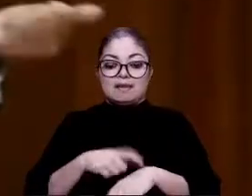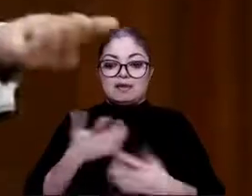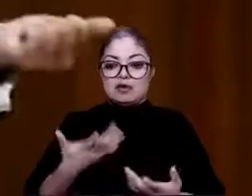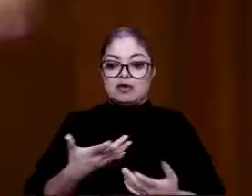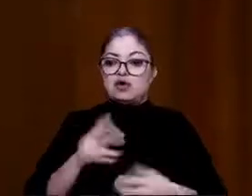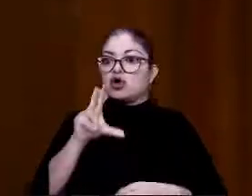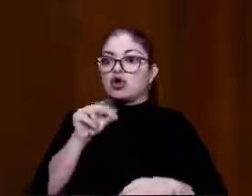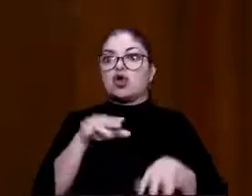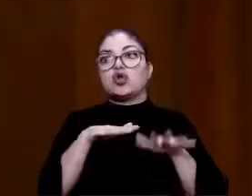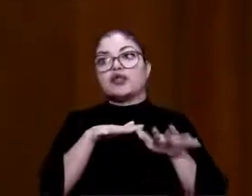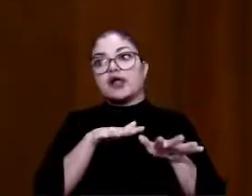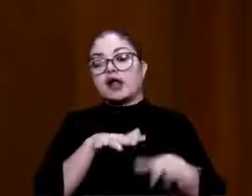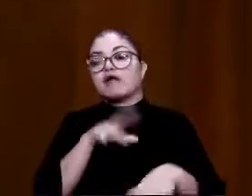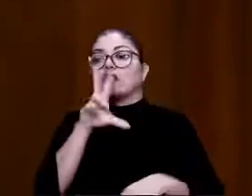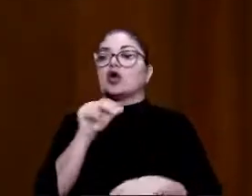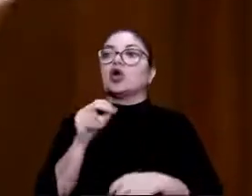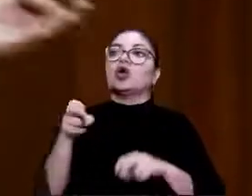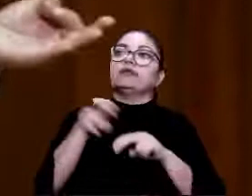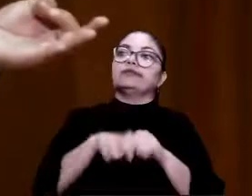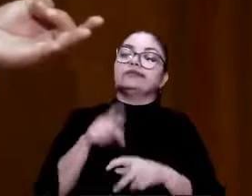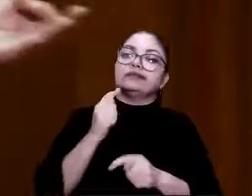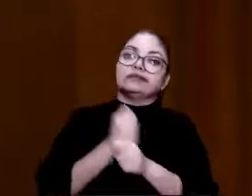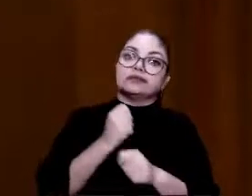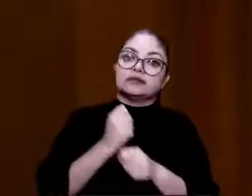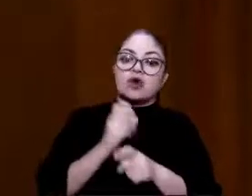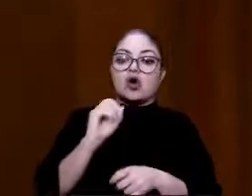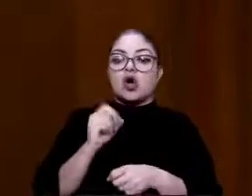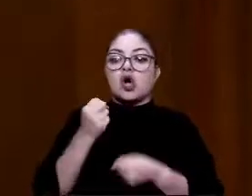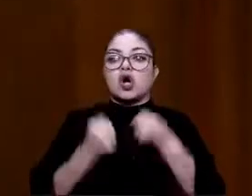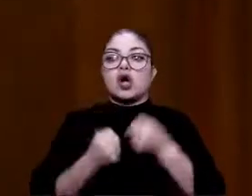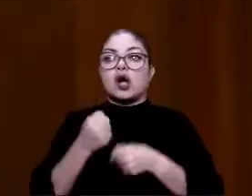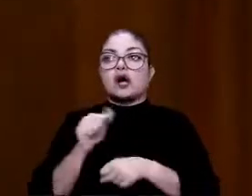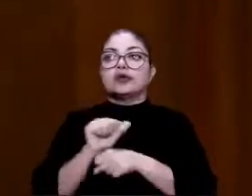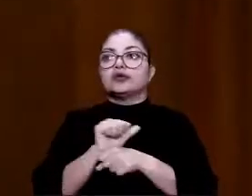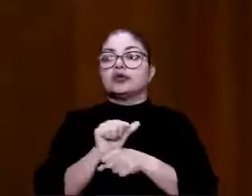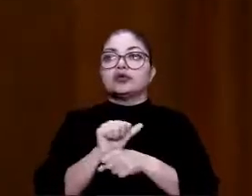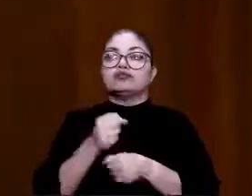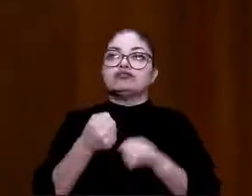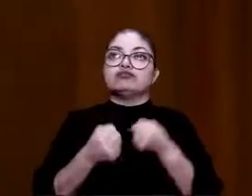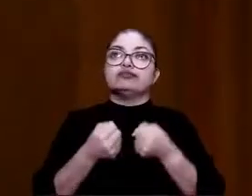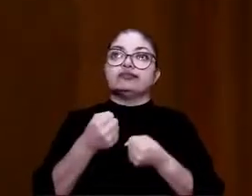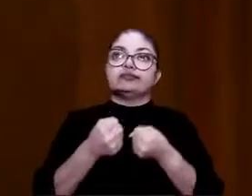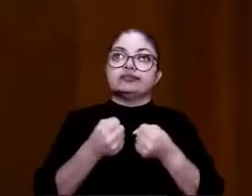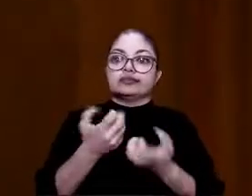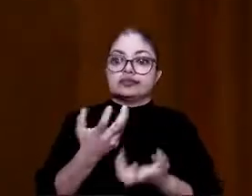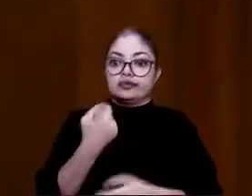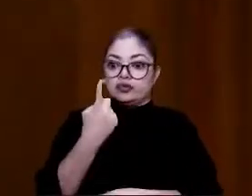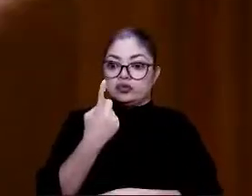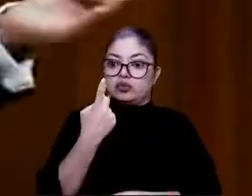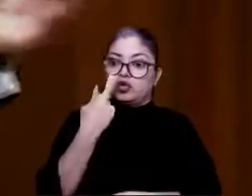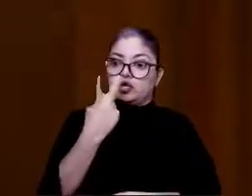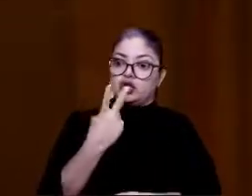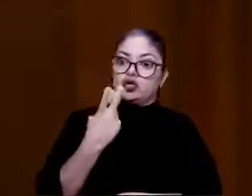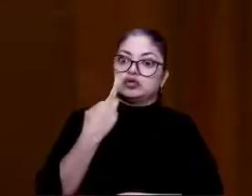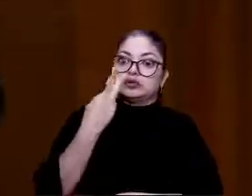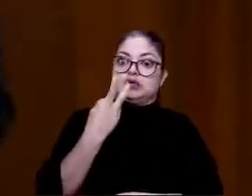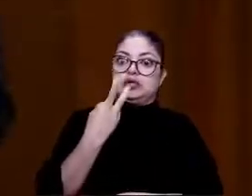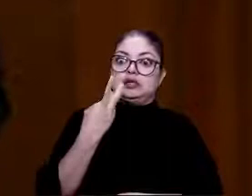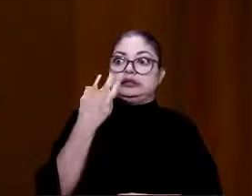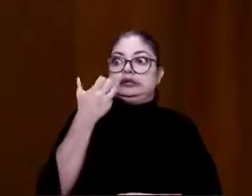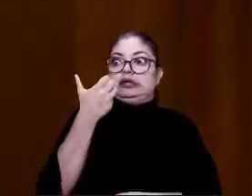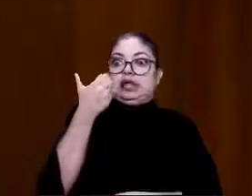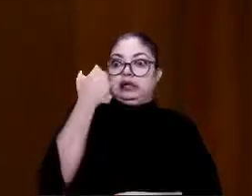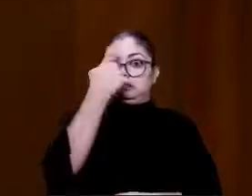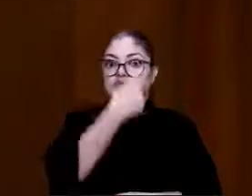sea en el transporte público o en el uso del vehículo donde pasemos una, dos, tres o hasta seis horas